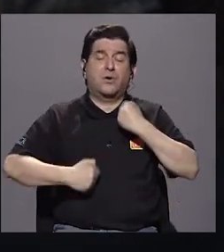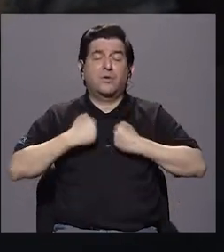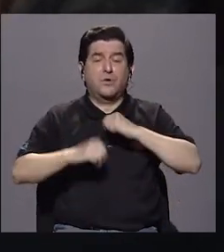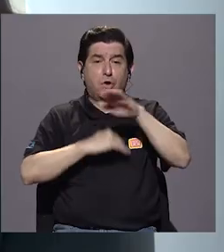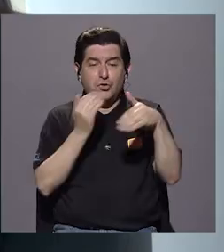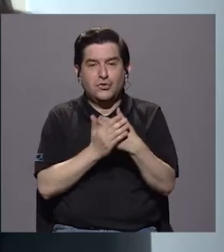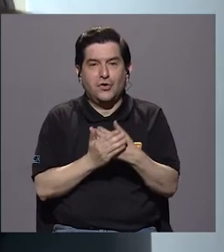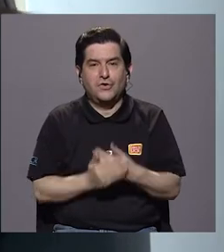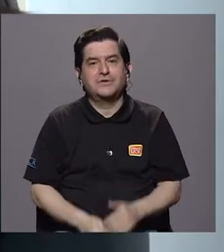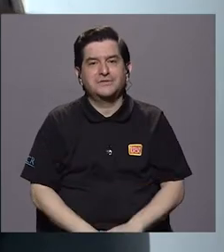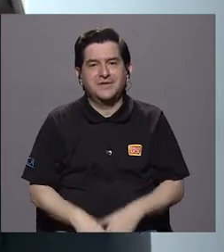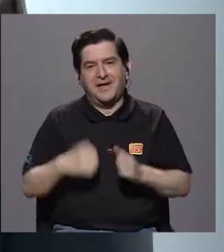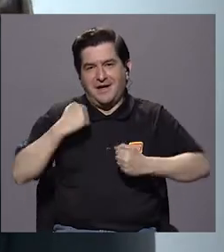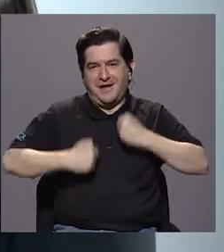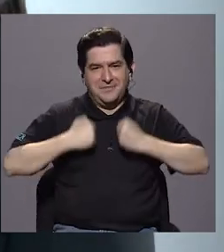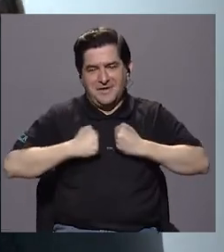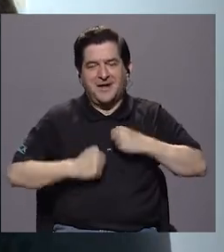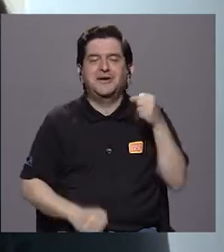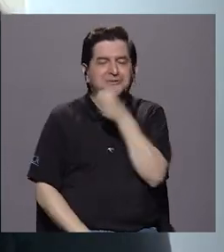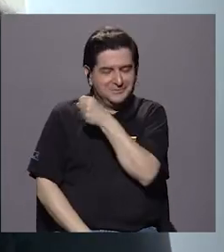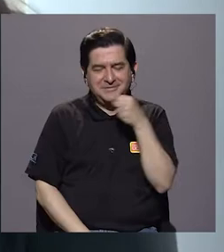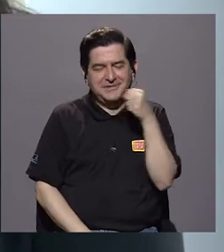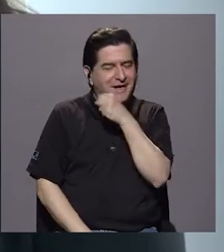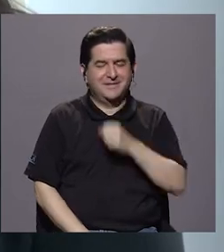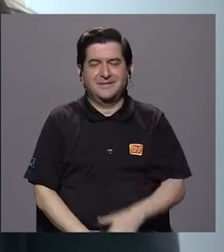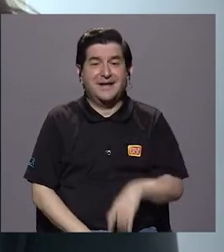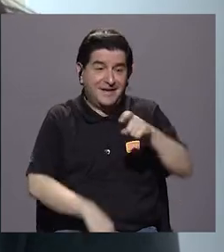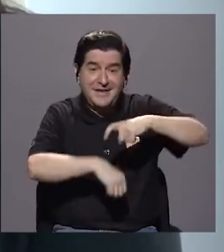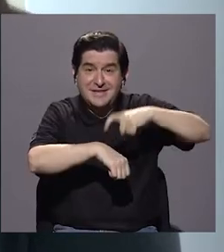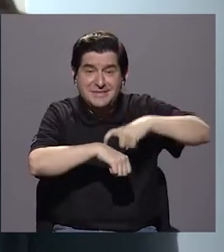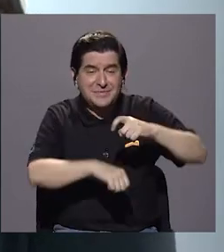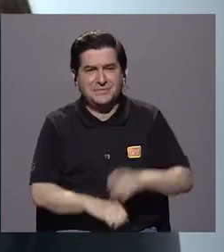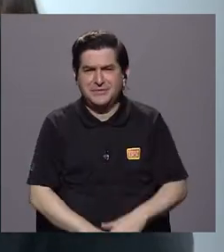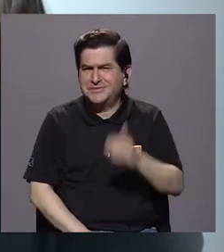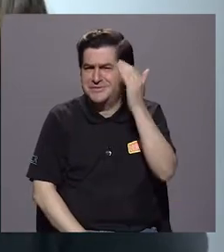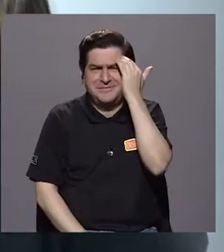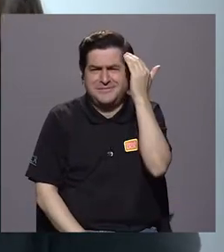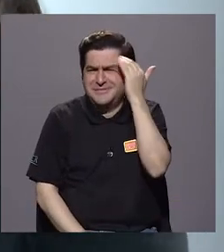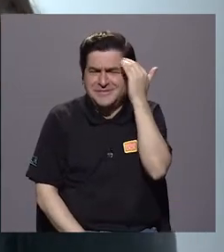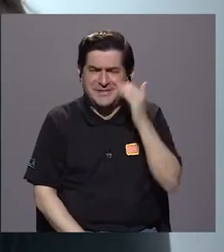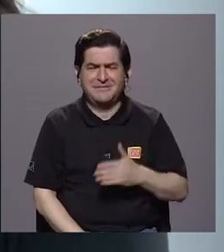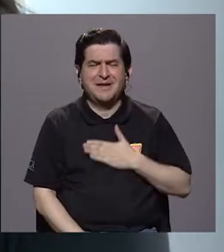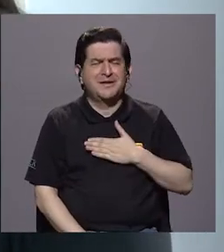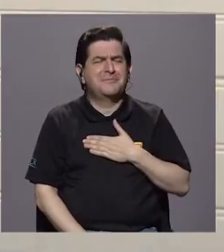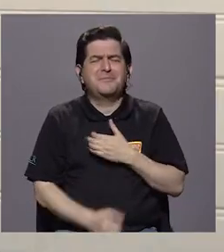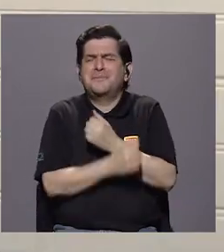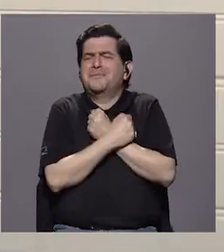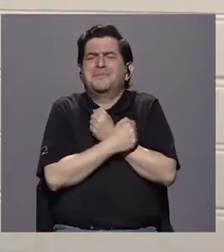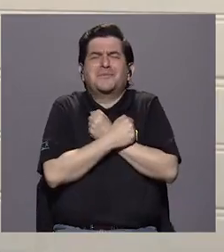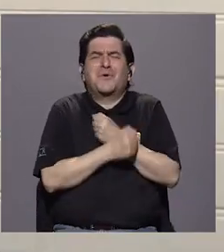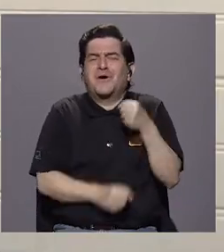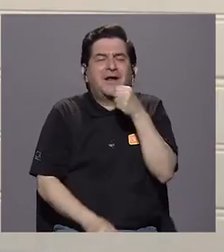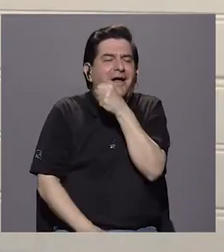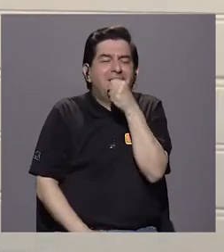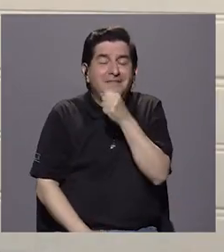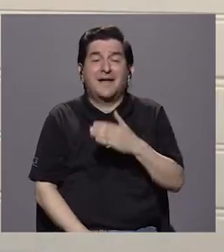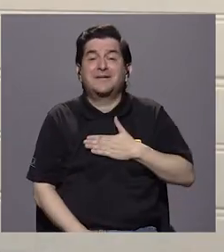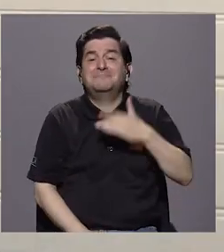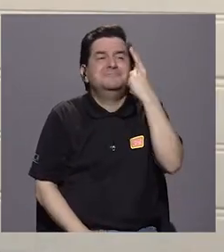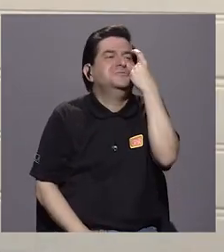en el baño, porque desde ese momento él no sabía que mi pasión era cantar, que mi sueño era